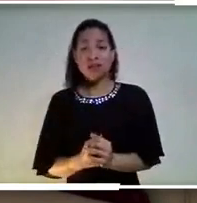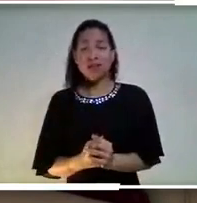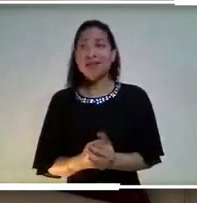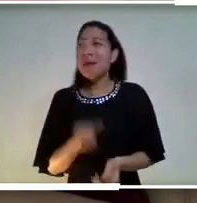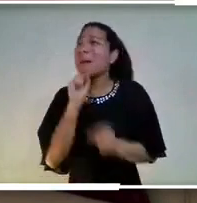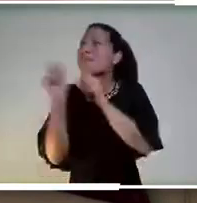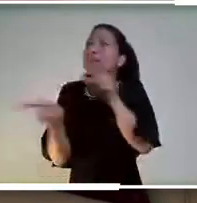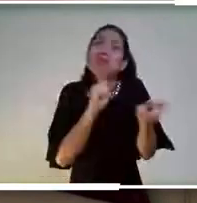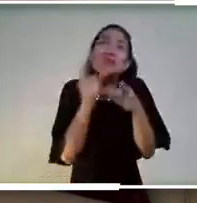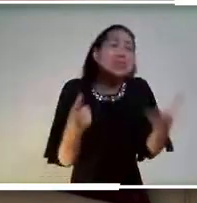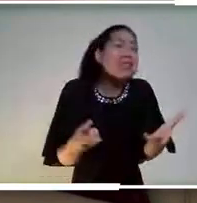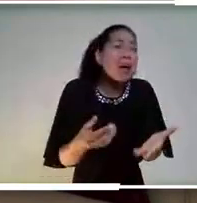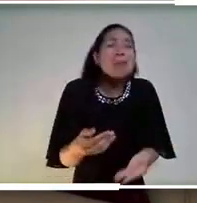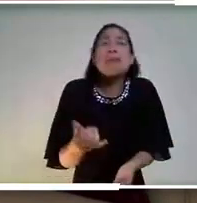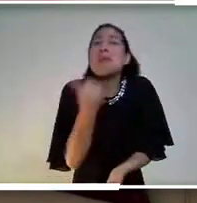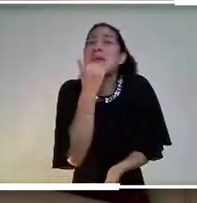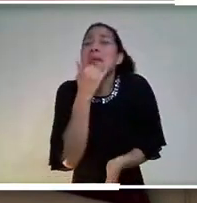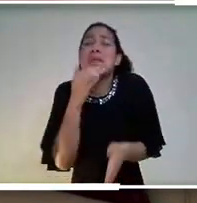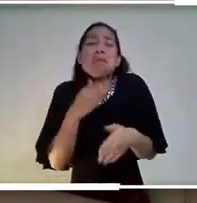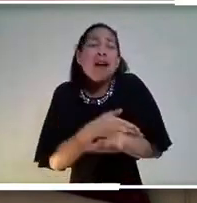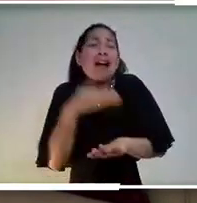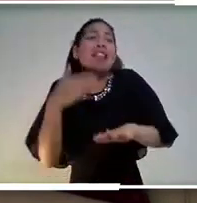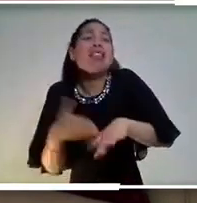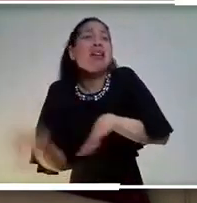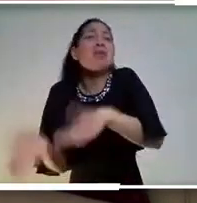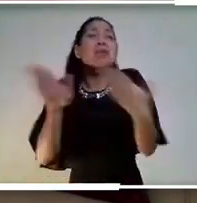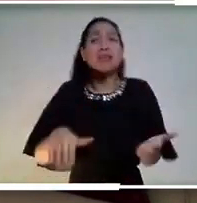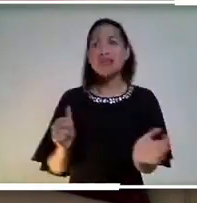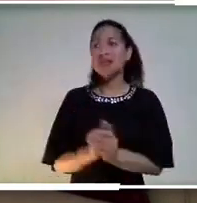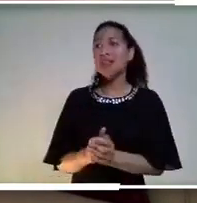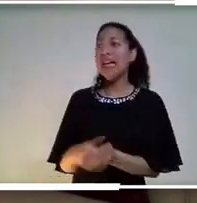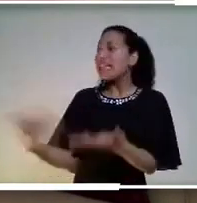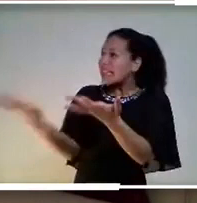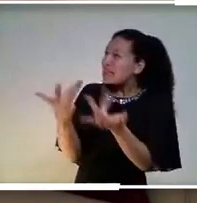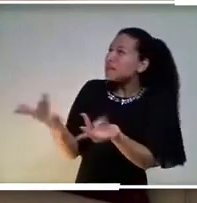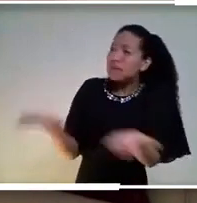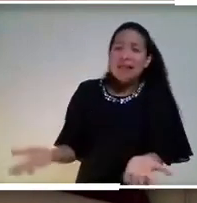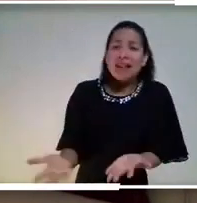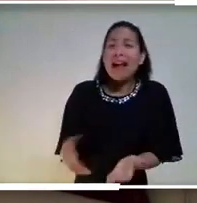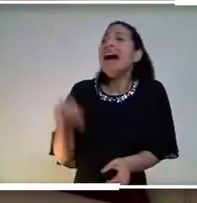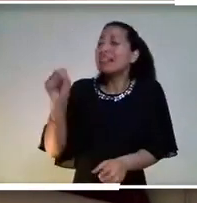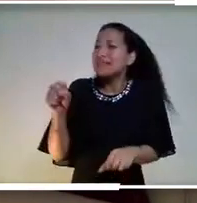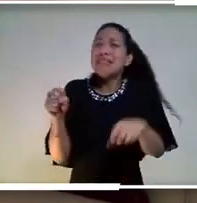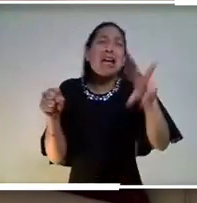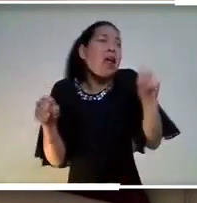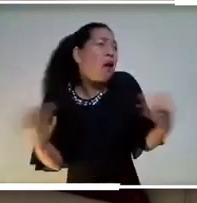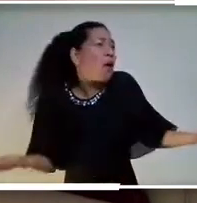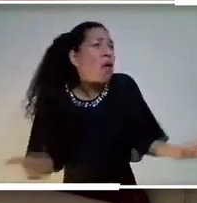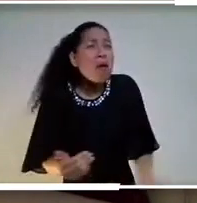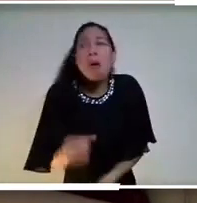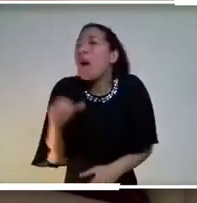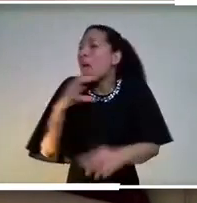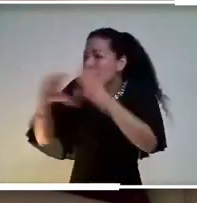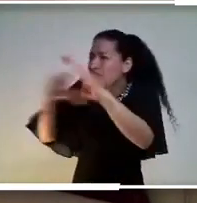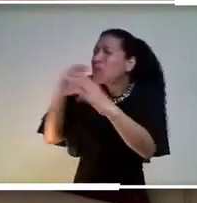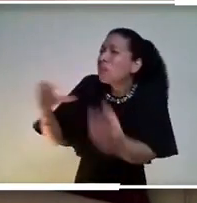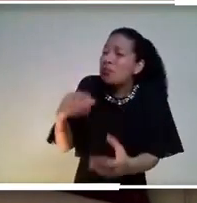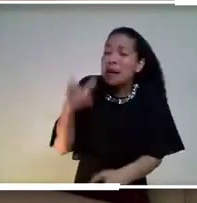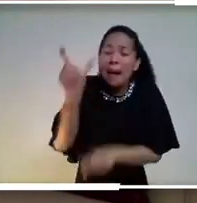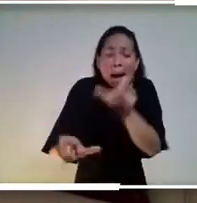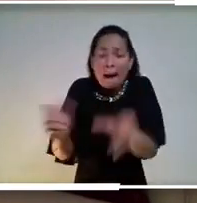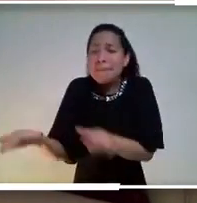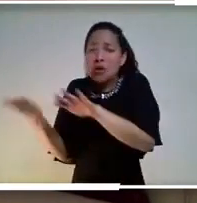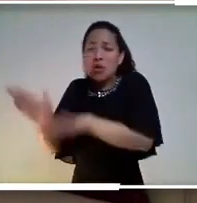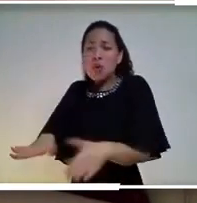esperanza podemos comunicarnos con nuestros seres amados que han muerto nos escuchan que